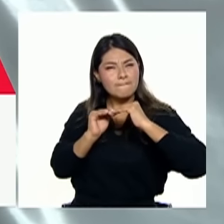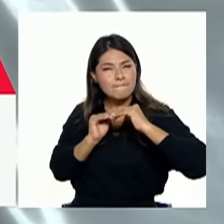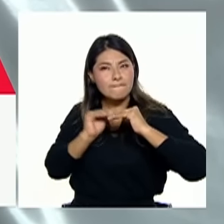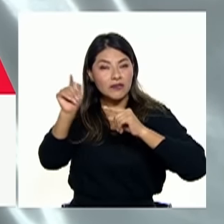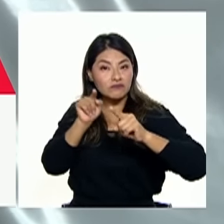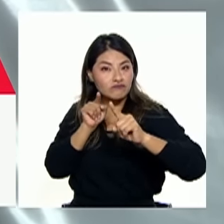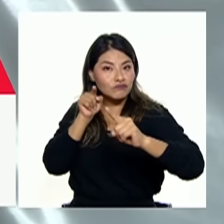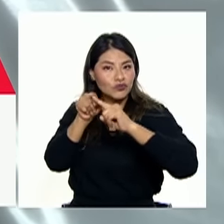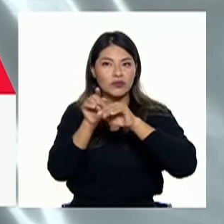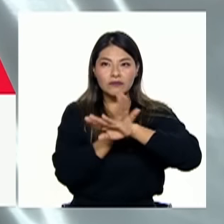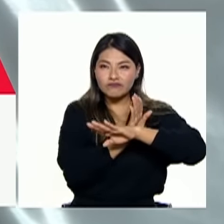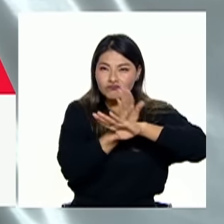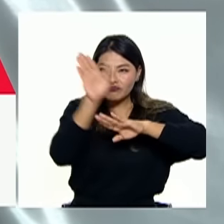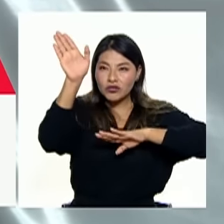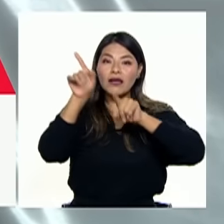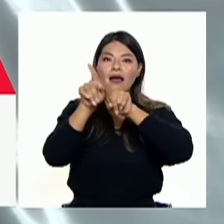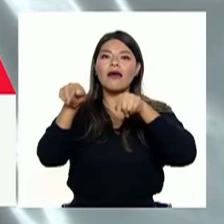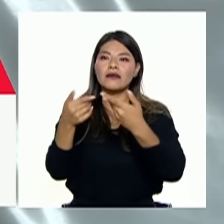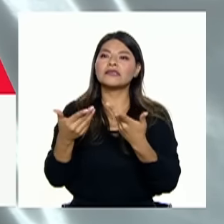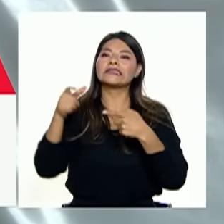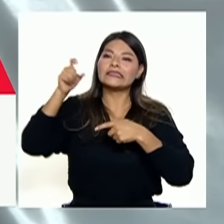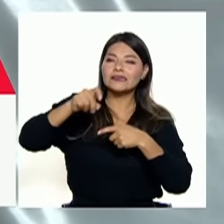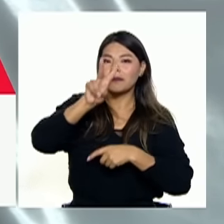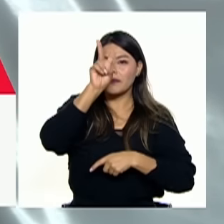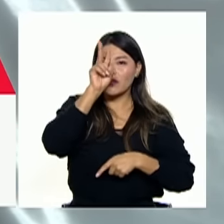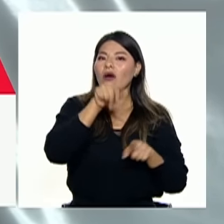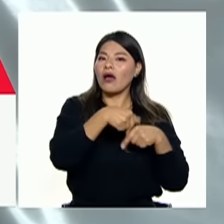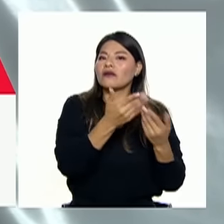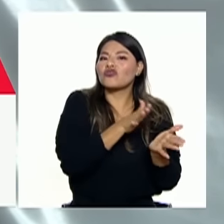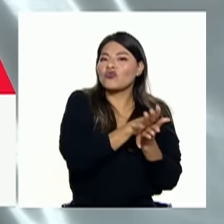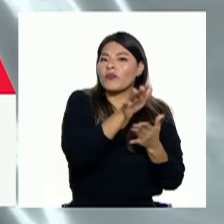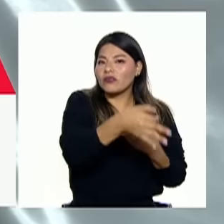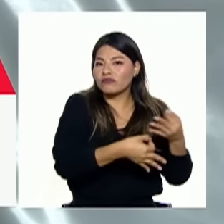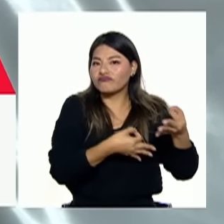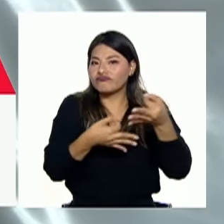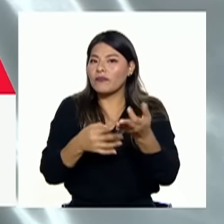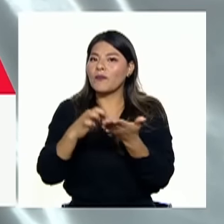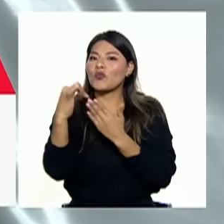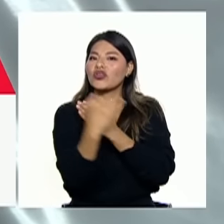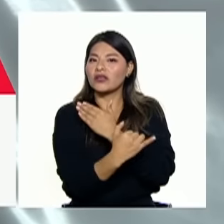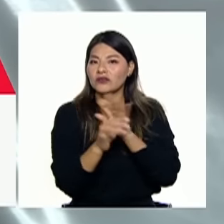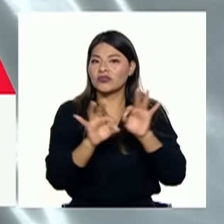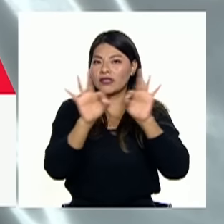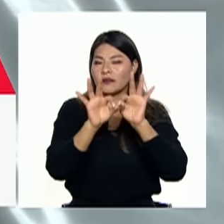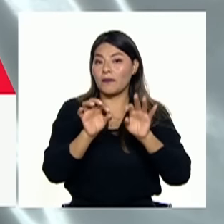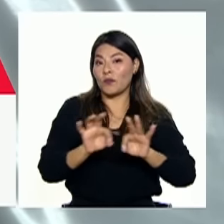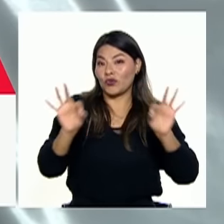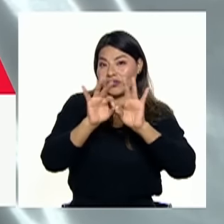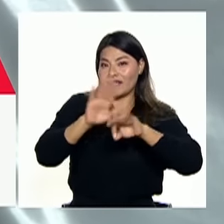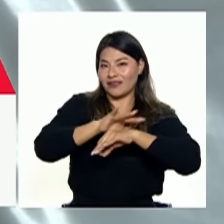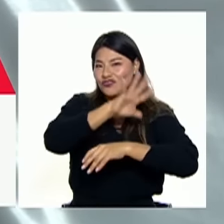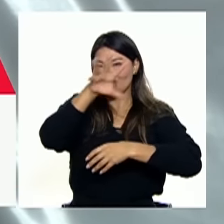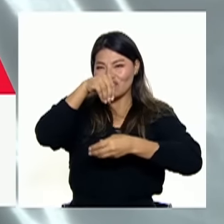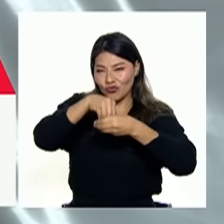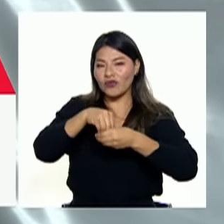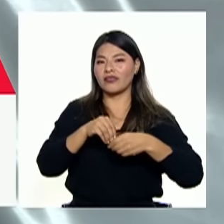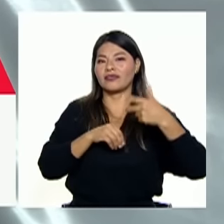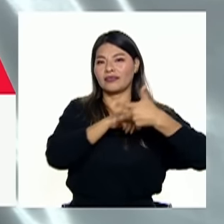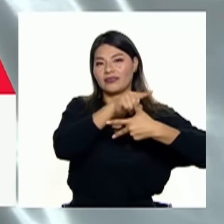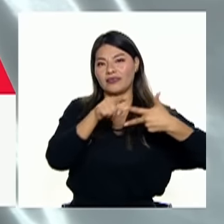Perú necesita para alcanzar su desarrollo. Esto debe impulsarse bajo tres principios.